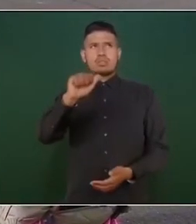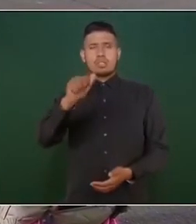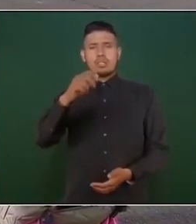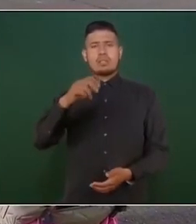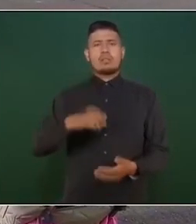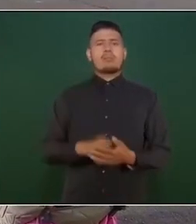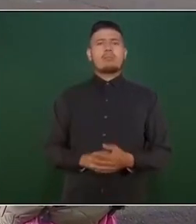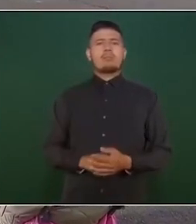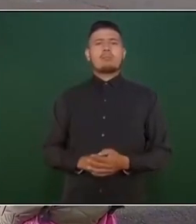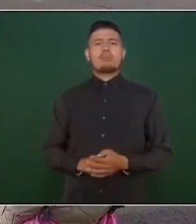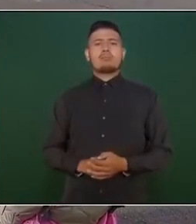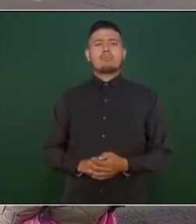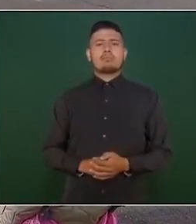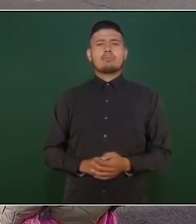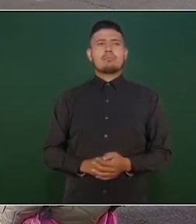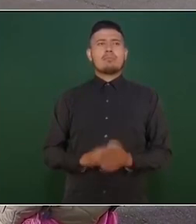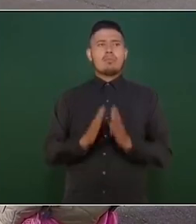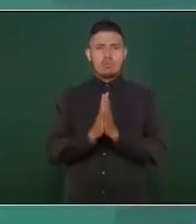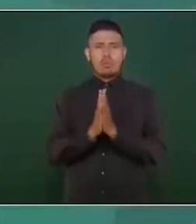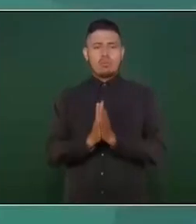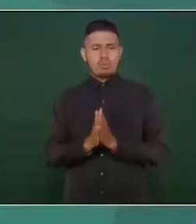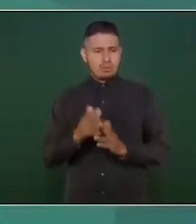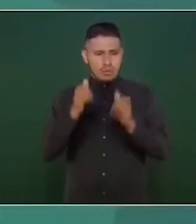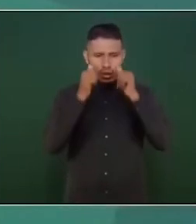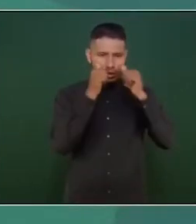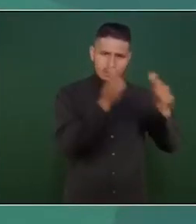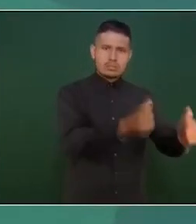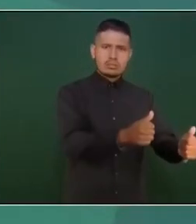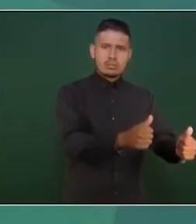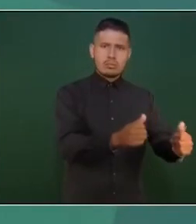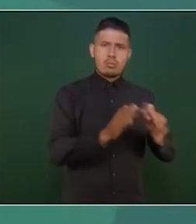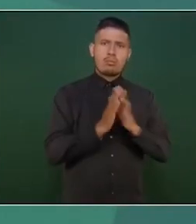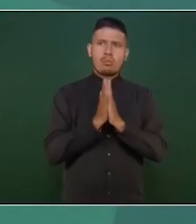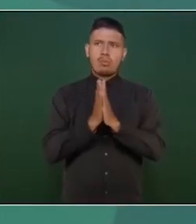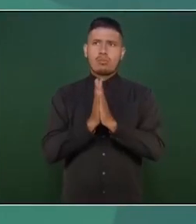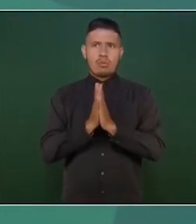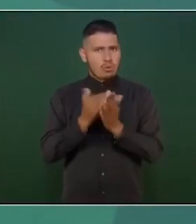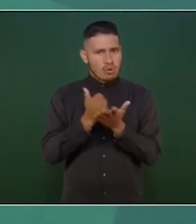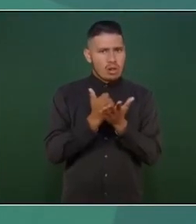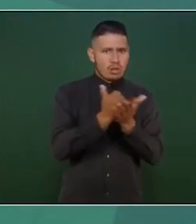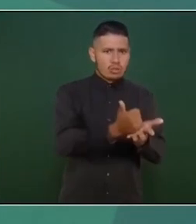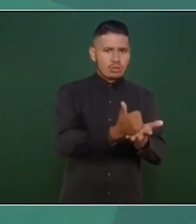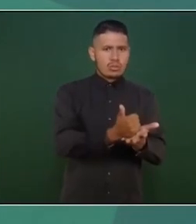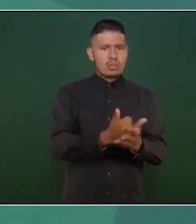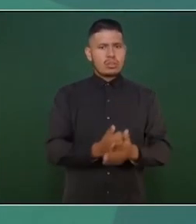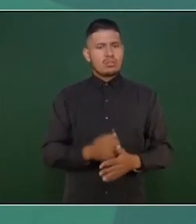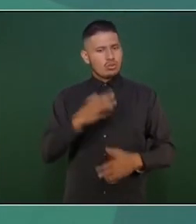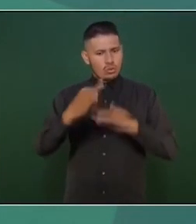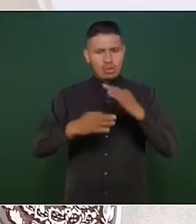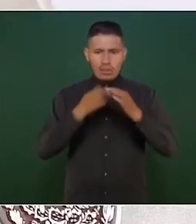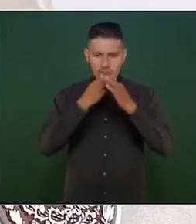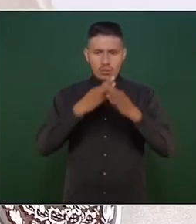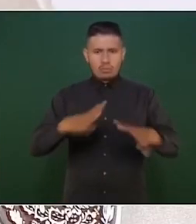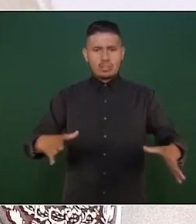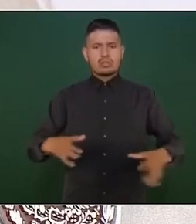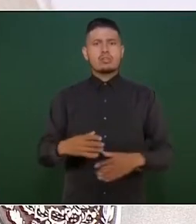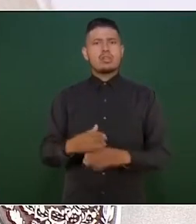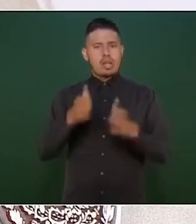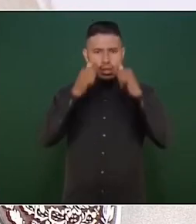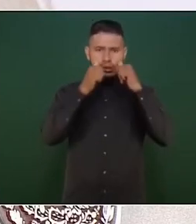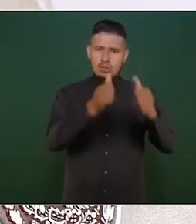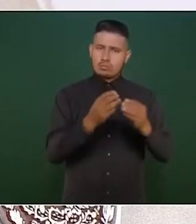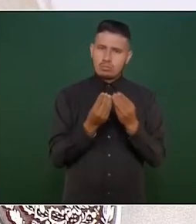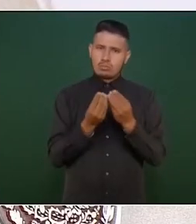Rodríguez que se haga cargo, que por favor le ayudes a darle toda la información y se